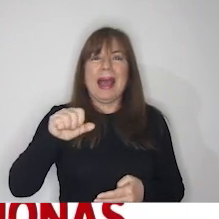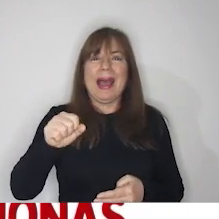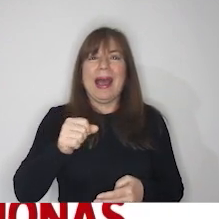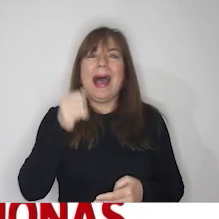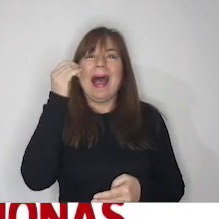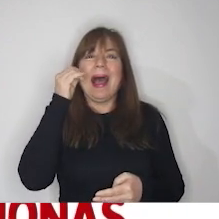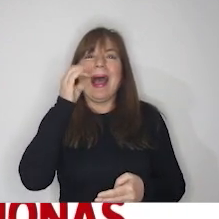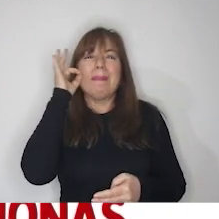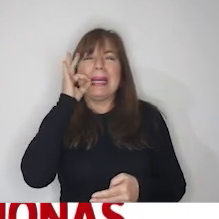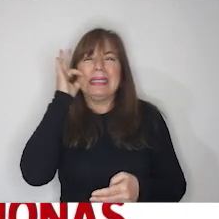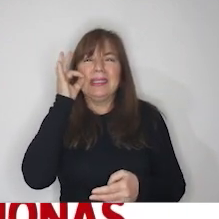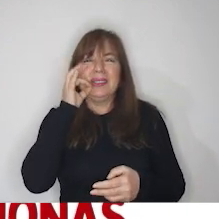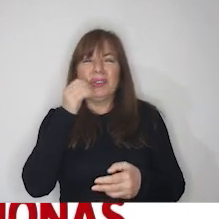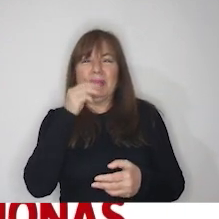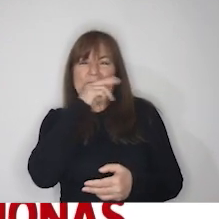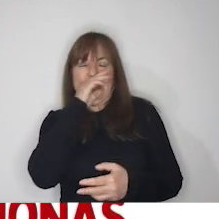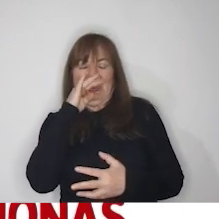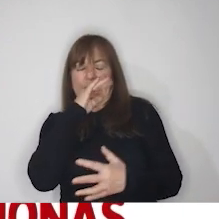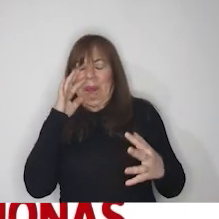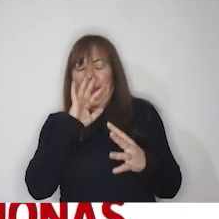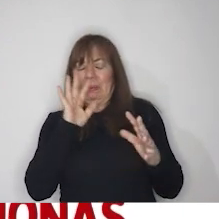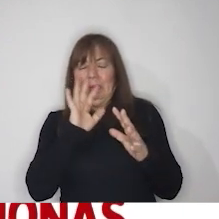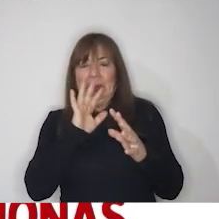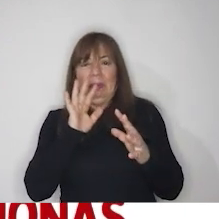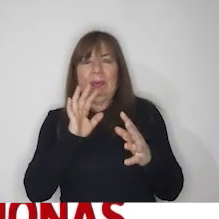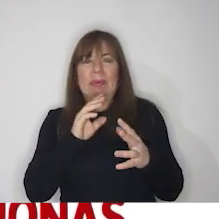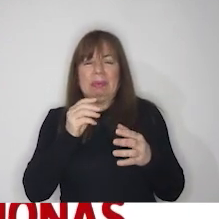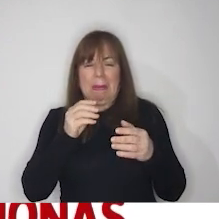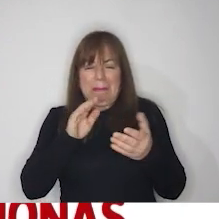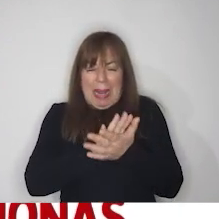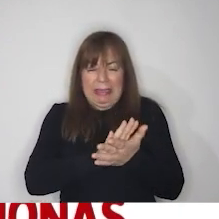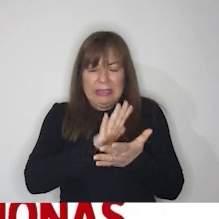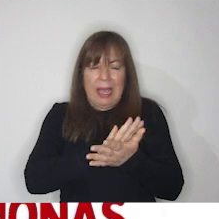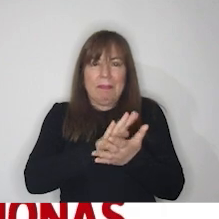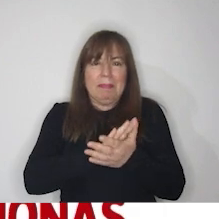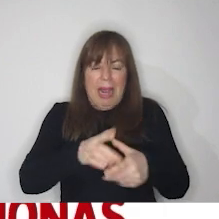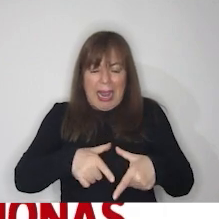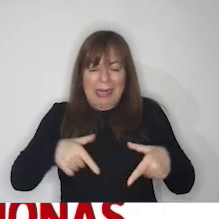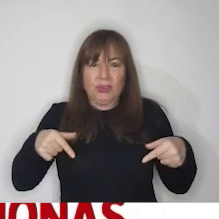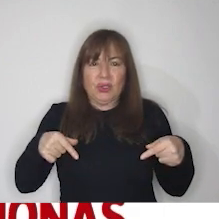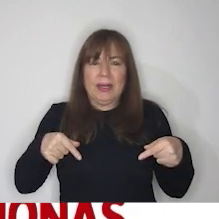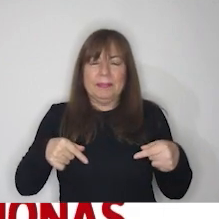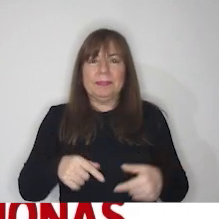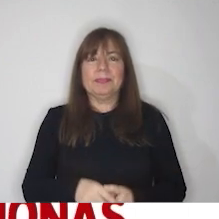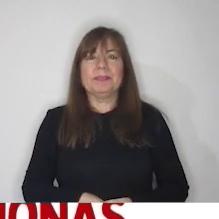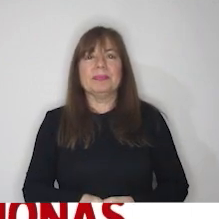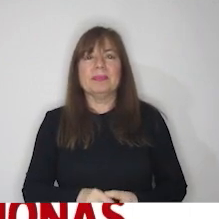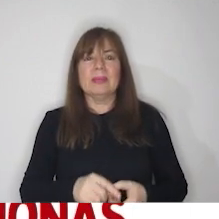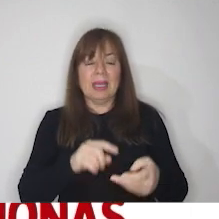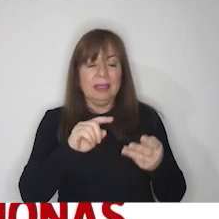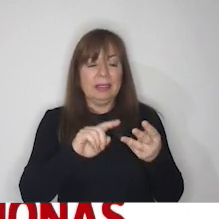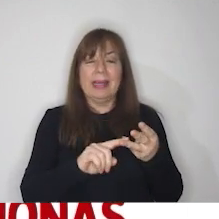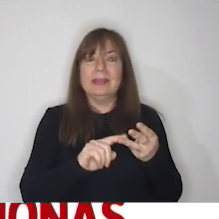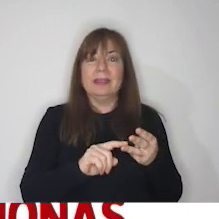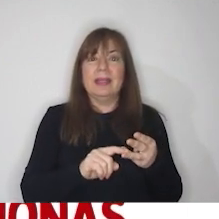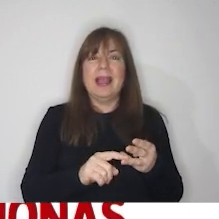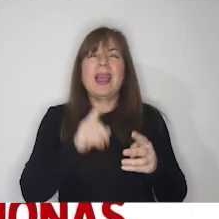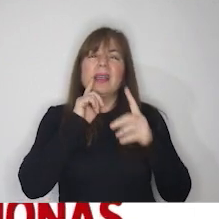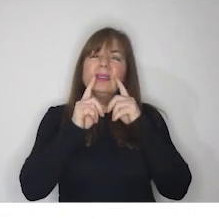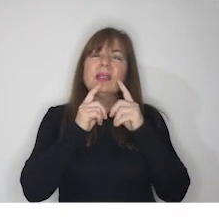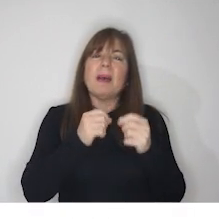se caracteriza por producir un flujo vaginal de color amarillo grisáceo del mal olor y suele manifestarse manchando la ropa